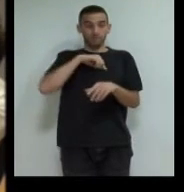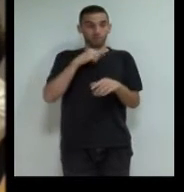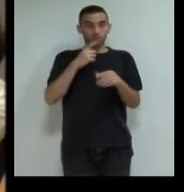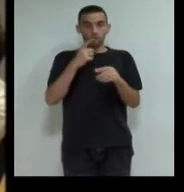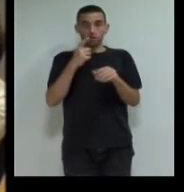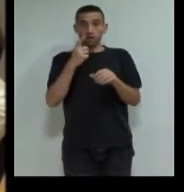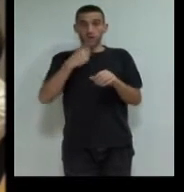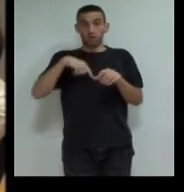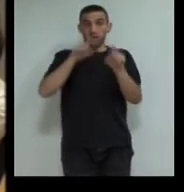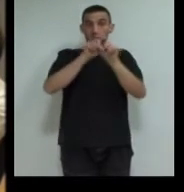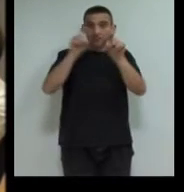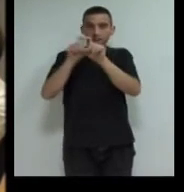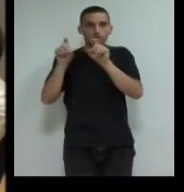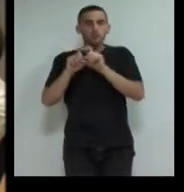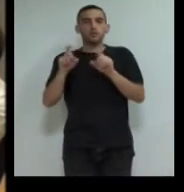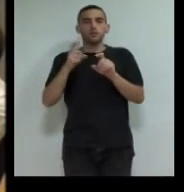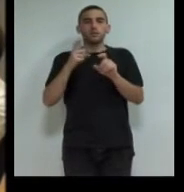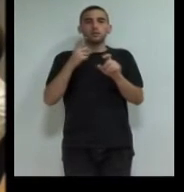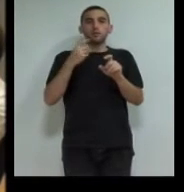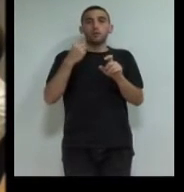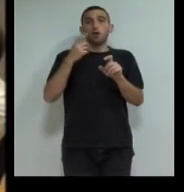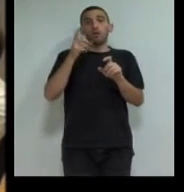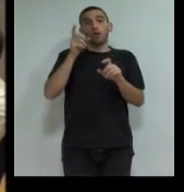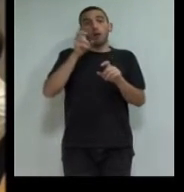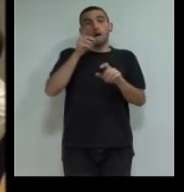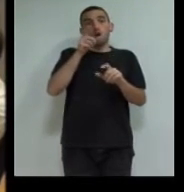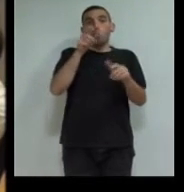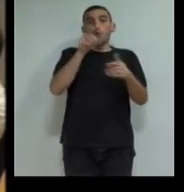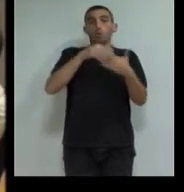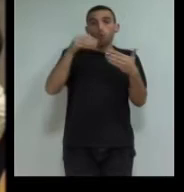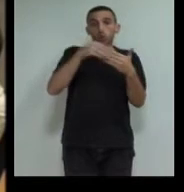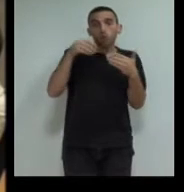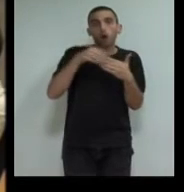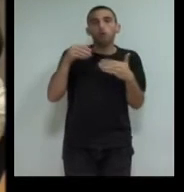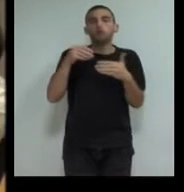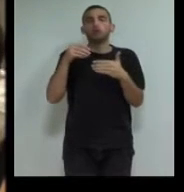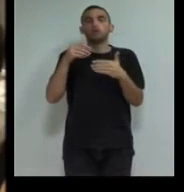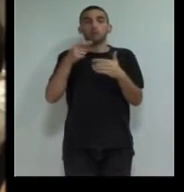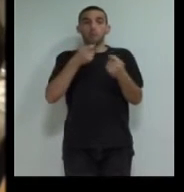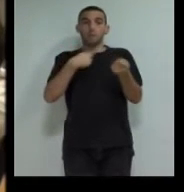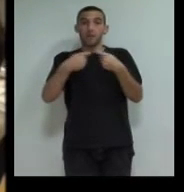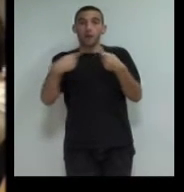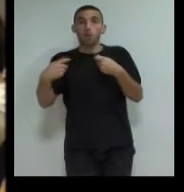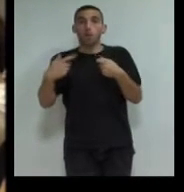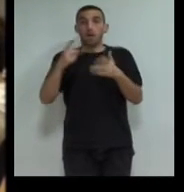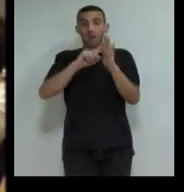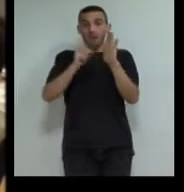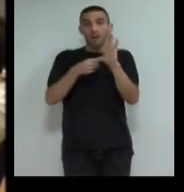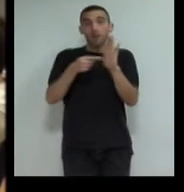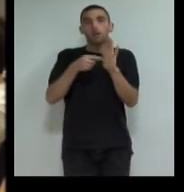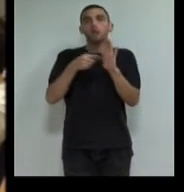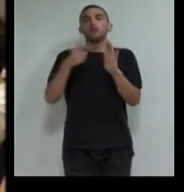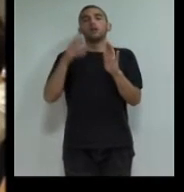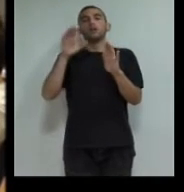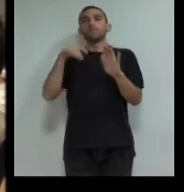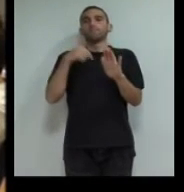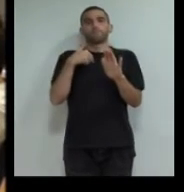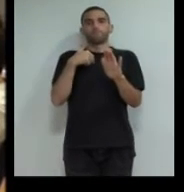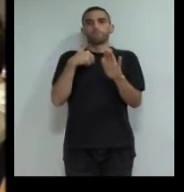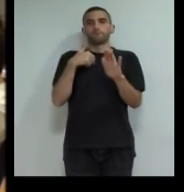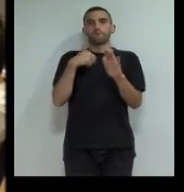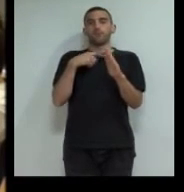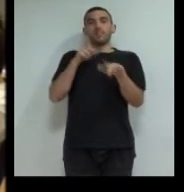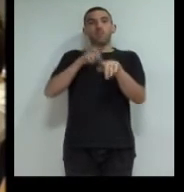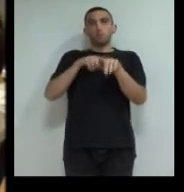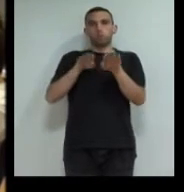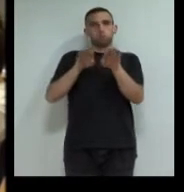en todo esto, que al final son el propio mercado por un lado o la legislación incluso por otro. Más diré, aunque la legislación